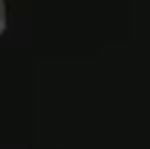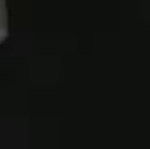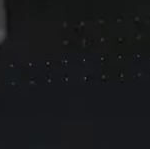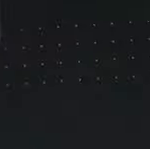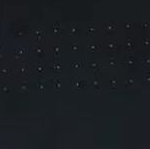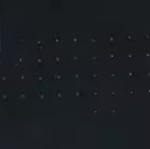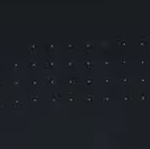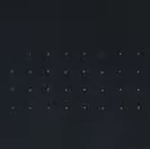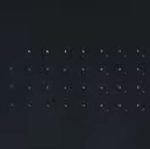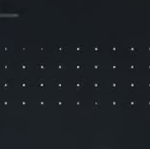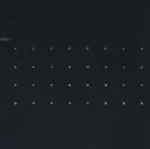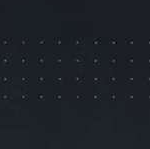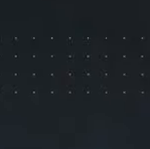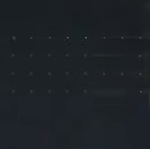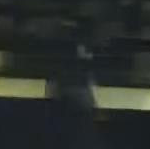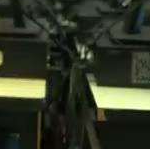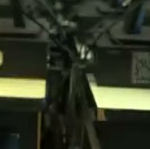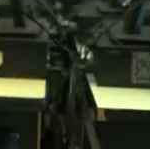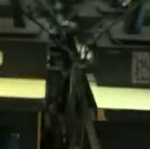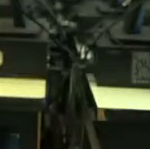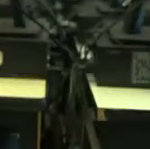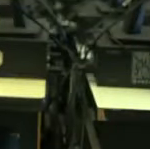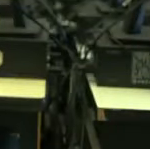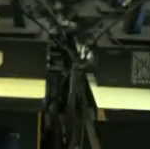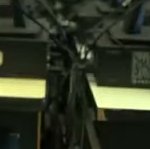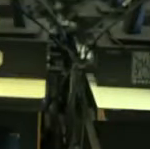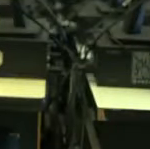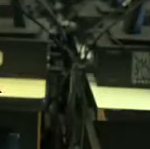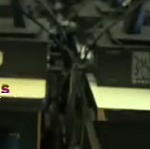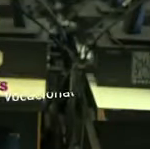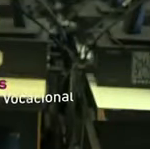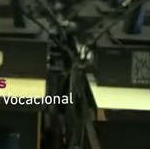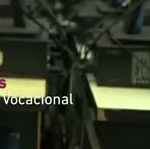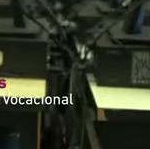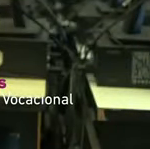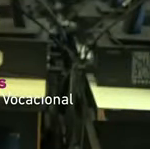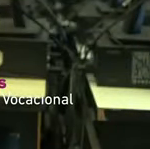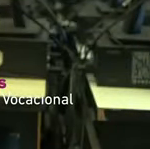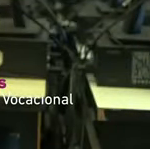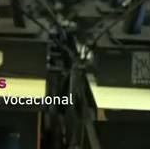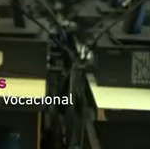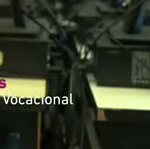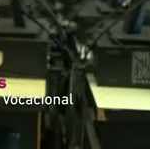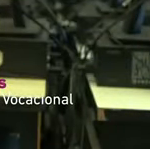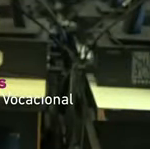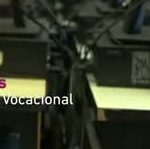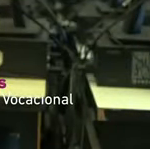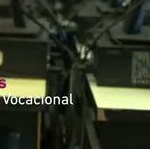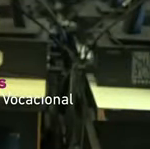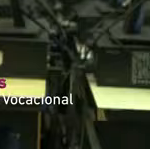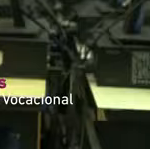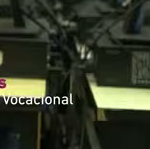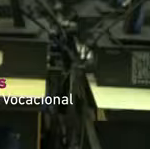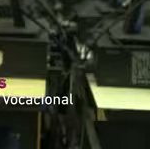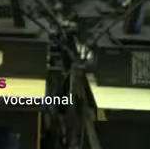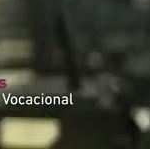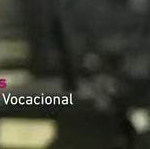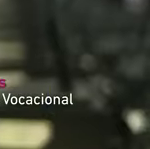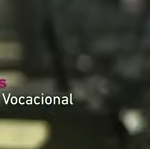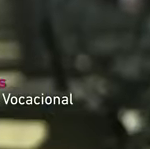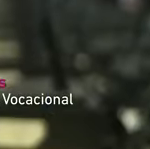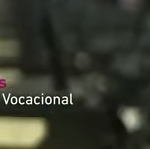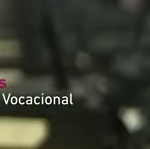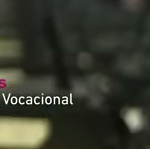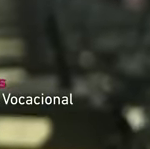Pertenecer al Instituto Politécnico Nacional se siente muy bien, ya que aquí puedo forjar amistades. También puedo aprender muchas cosas más.